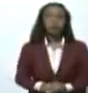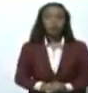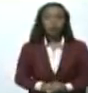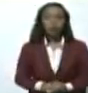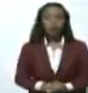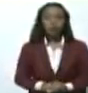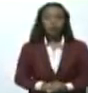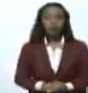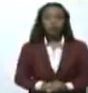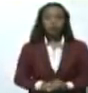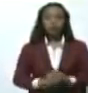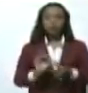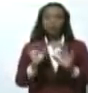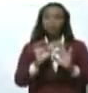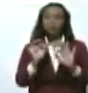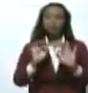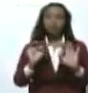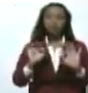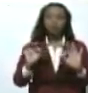sin